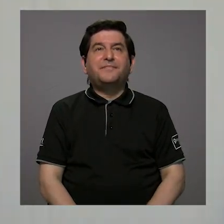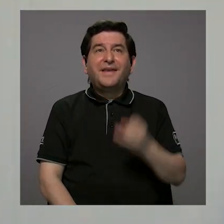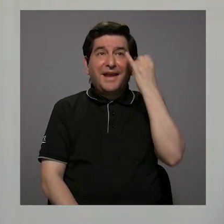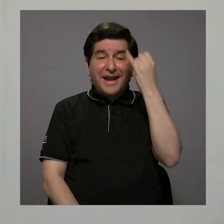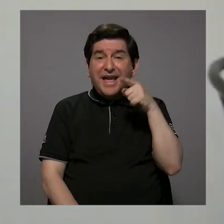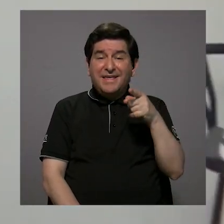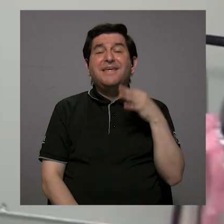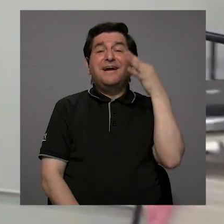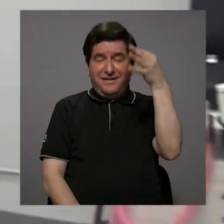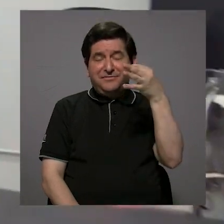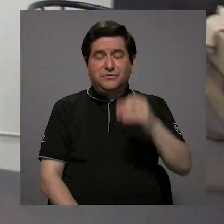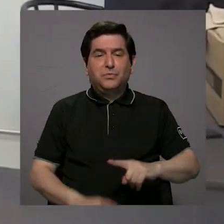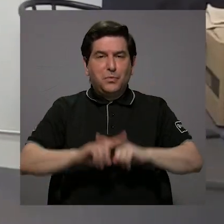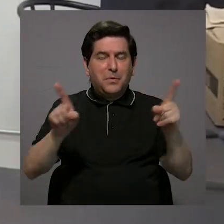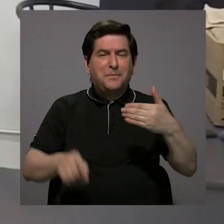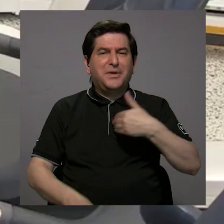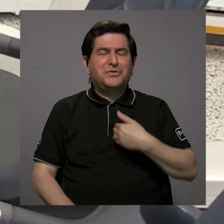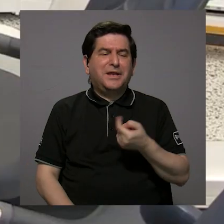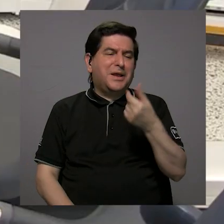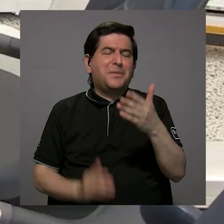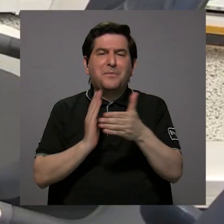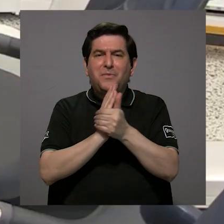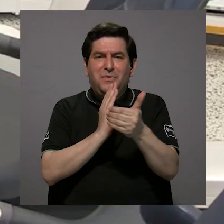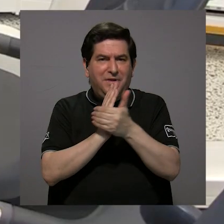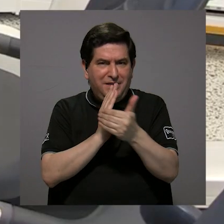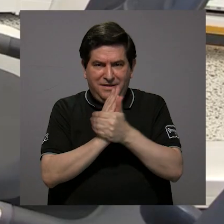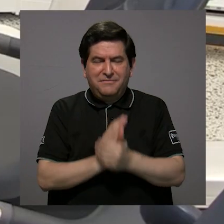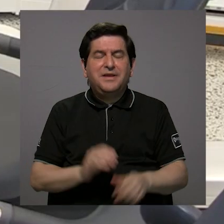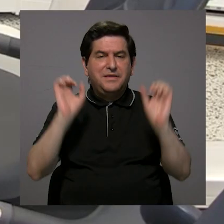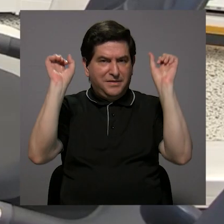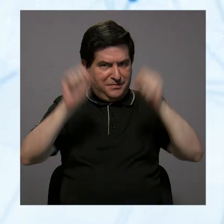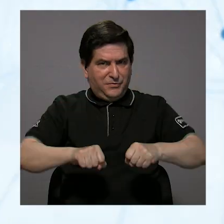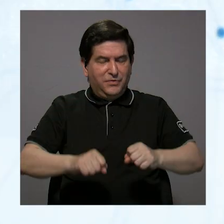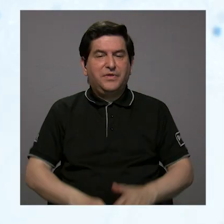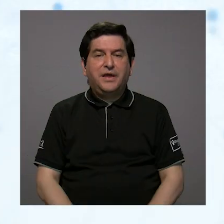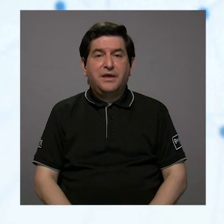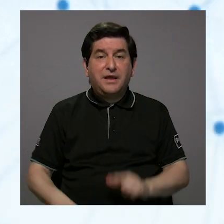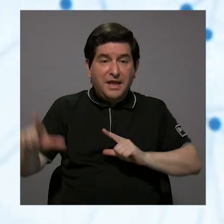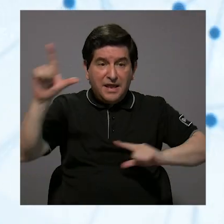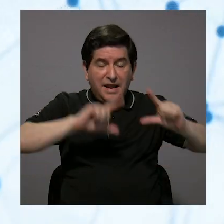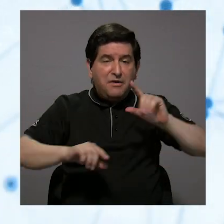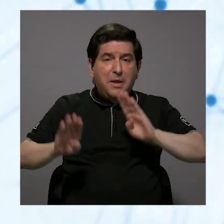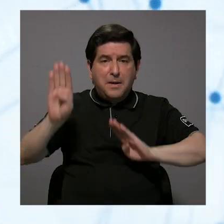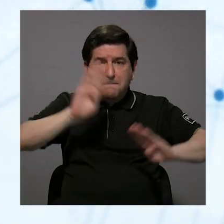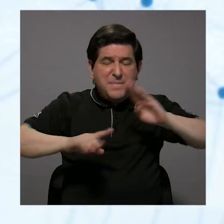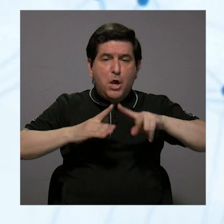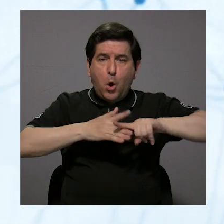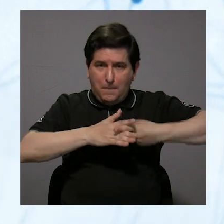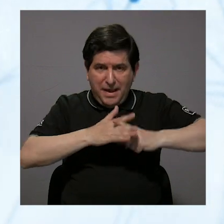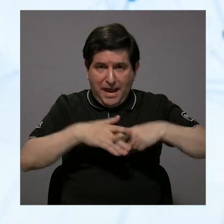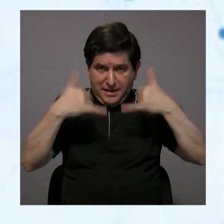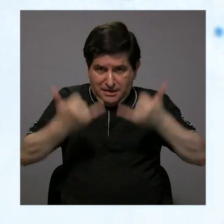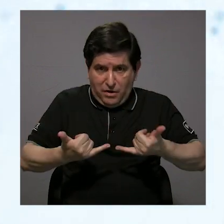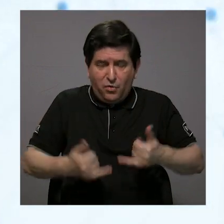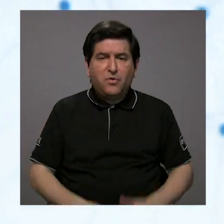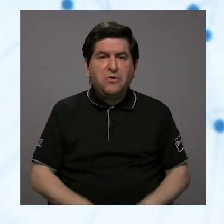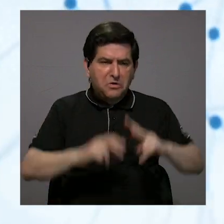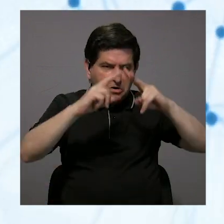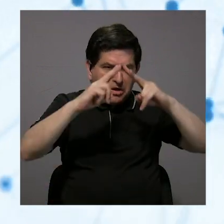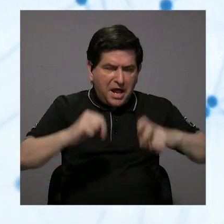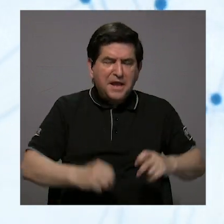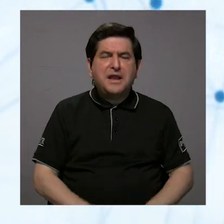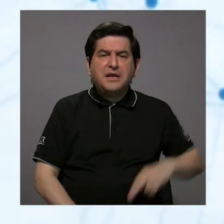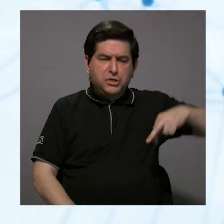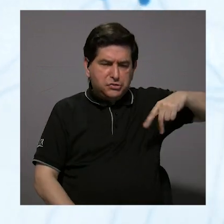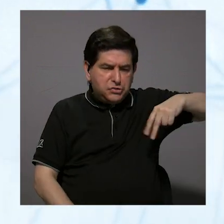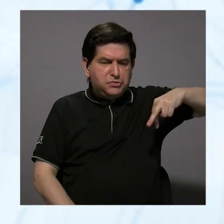La intención es hacerlo, pero tenemos poca capacidad todavía para hacerlo. Tenemos un laboratorio de biomecánica en el cual se hacen